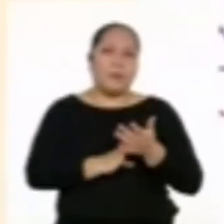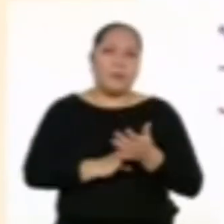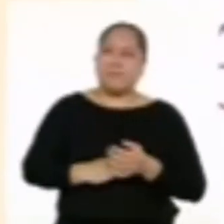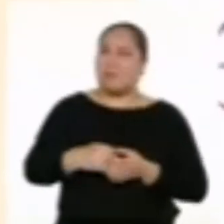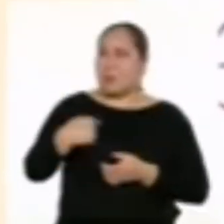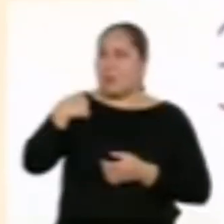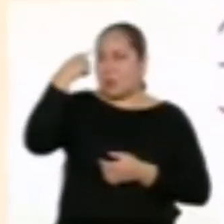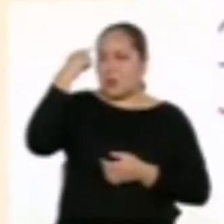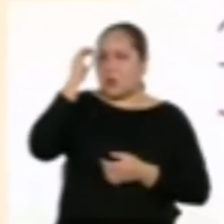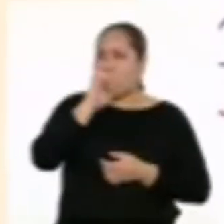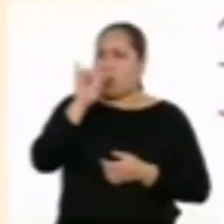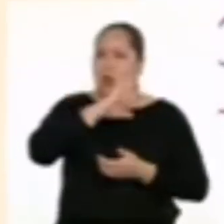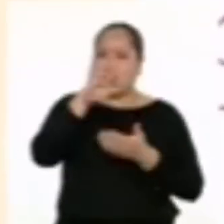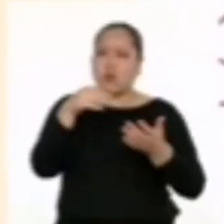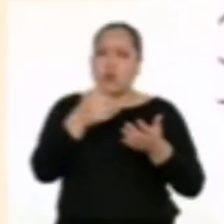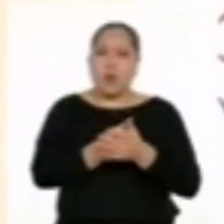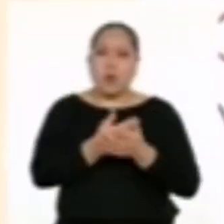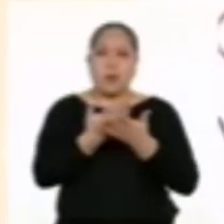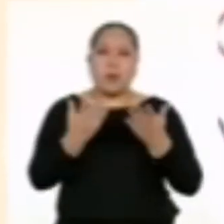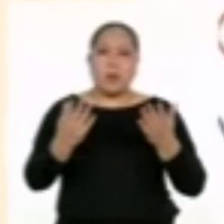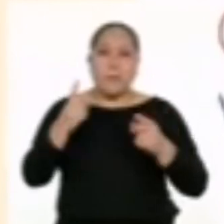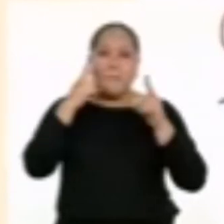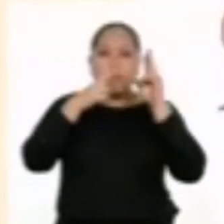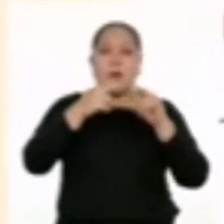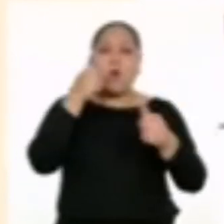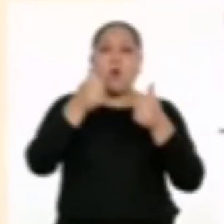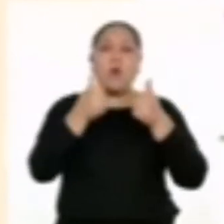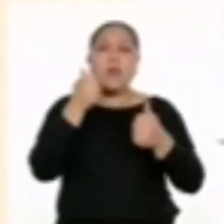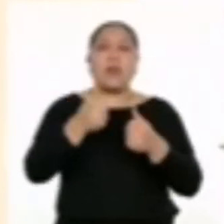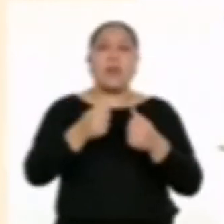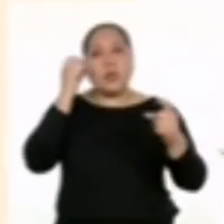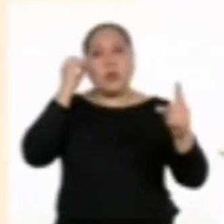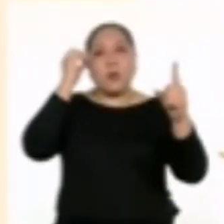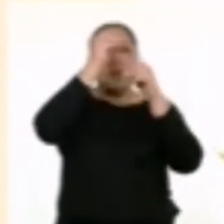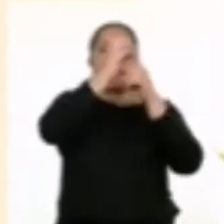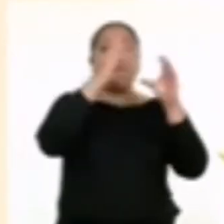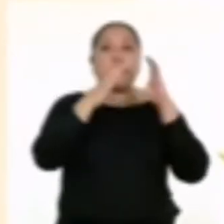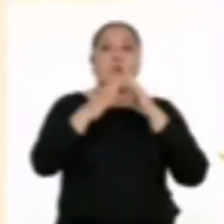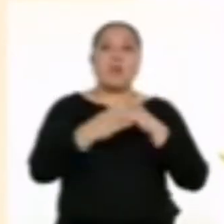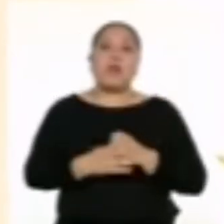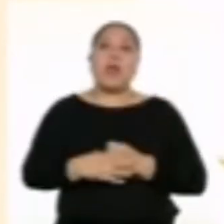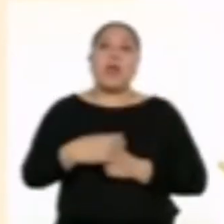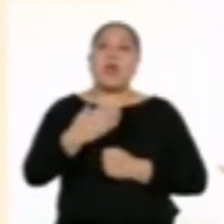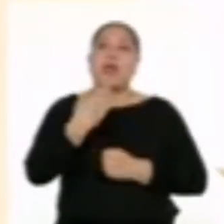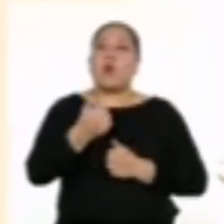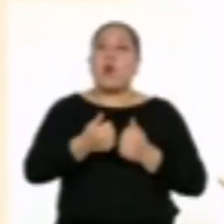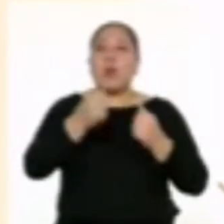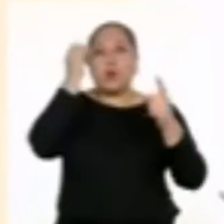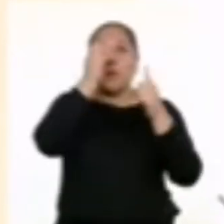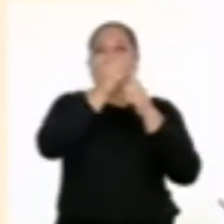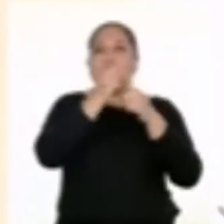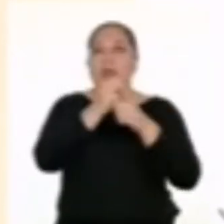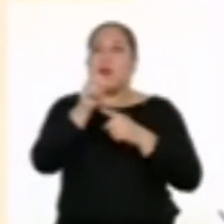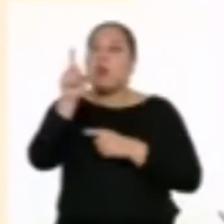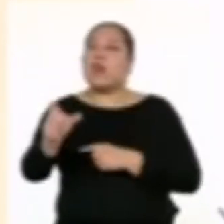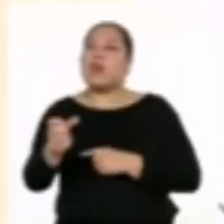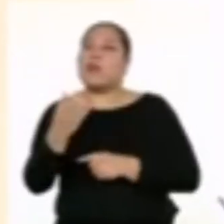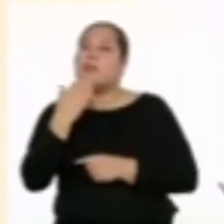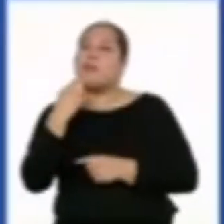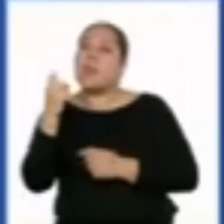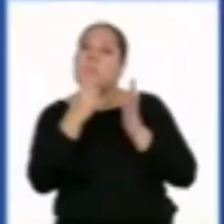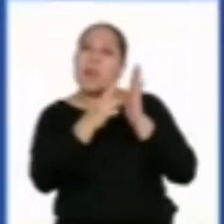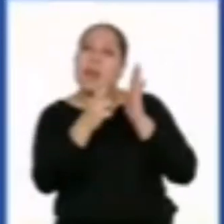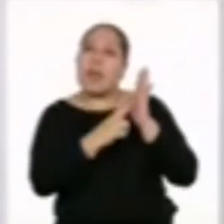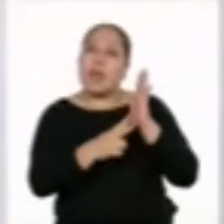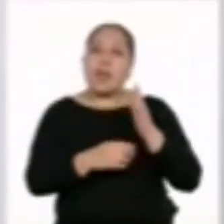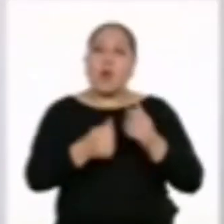con todos los textos, determinar la situación comunicativa, el propósito, el destinatario, el registro y la extensión.